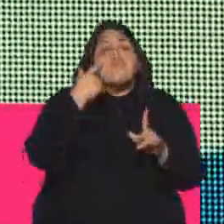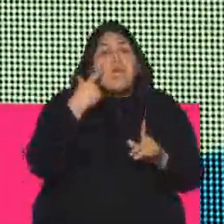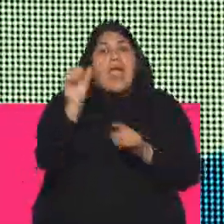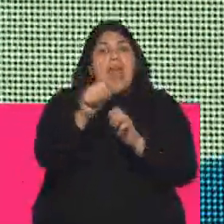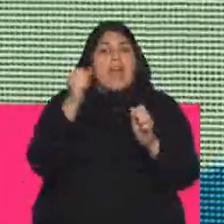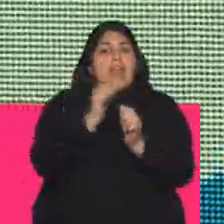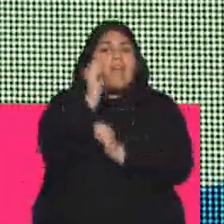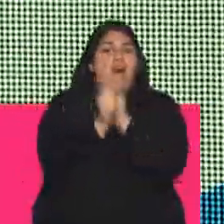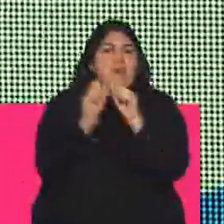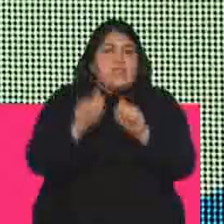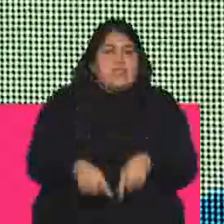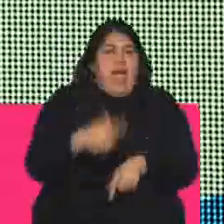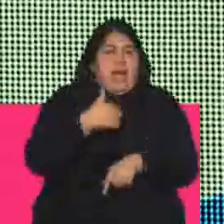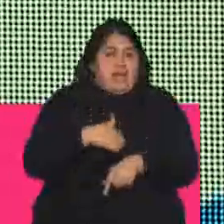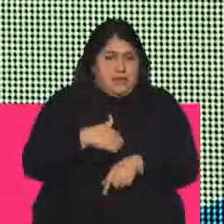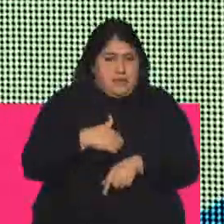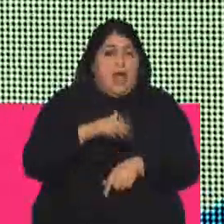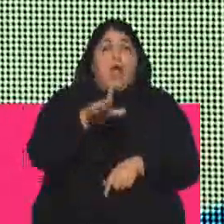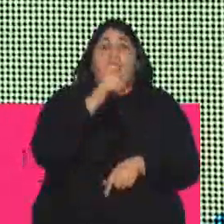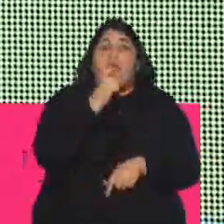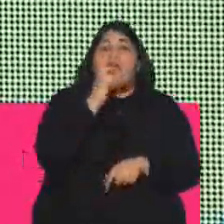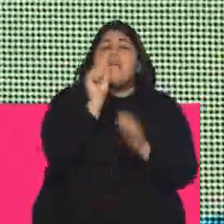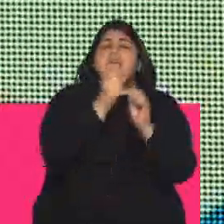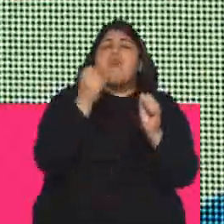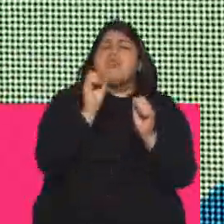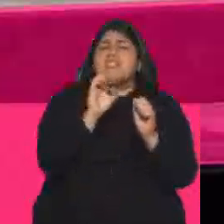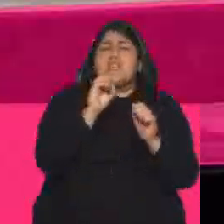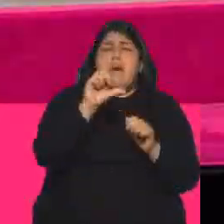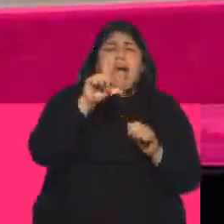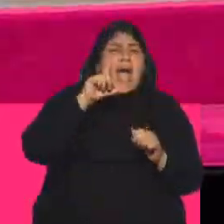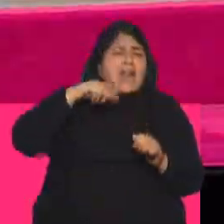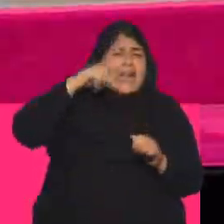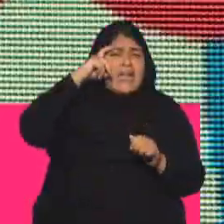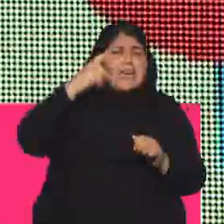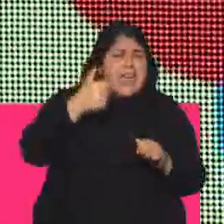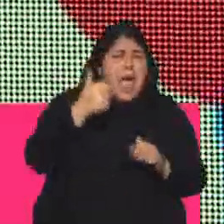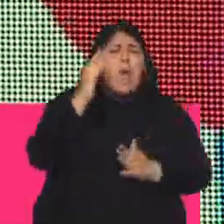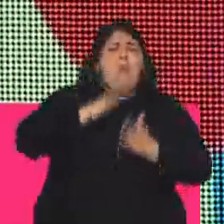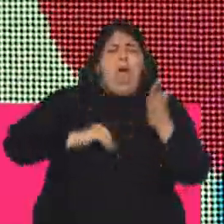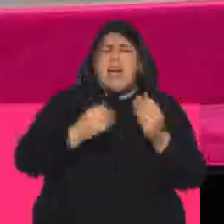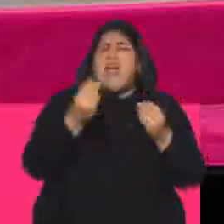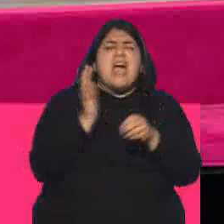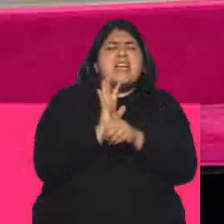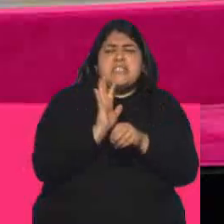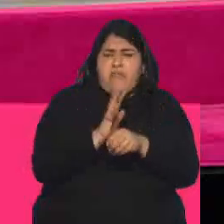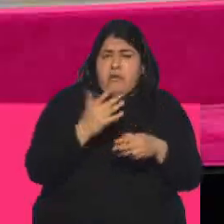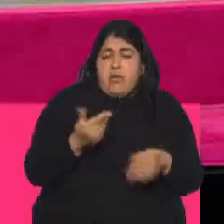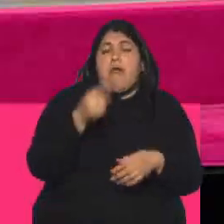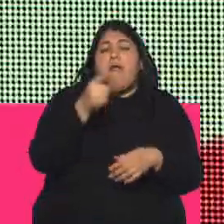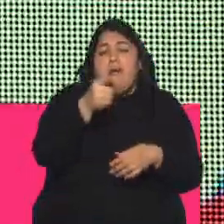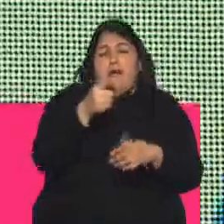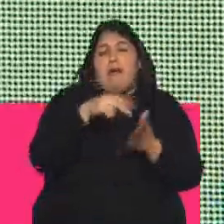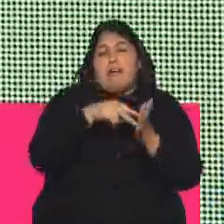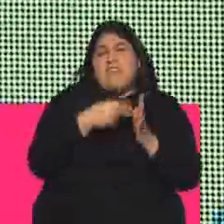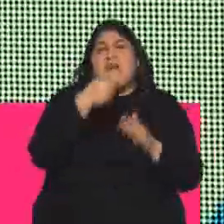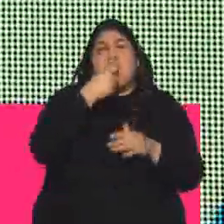bien es línea blanca, no hace falta que la heladera sea de color blanca, ¿no? Puede ser de otro color, sí, mírale, en línea blanca, pero a ver, es heladera gris, ¿no? Que es fabricación